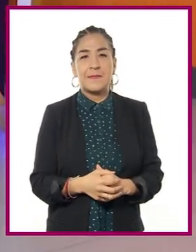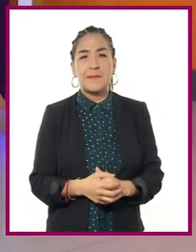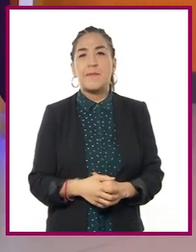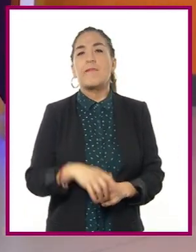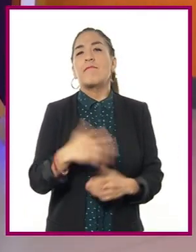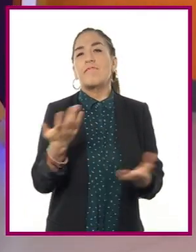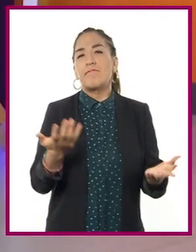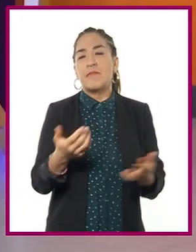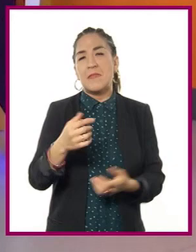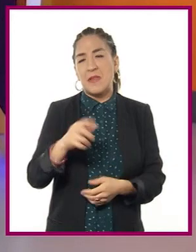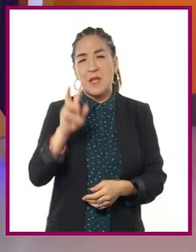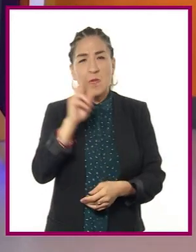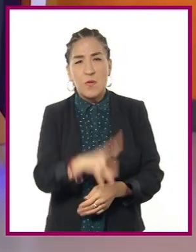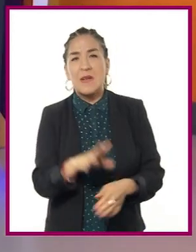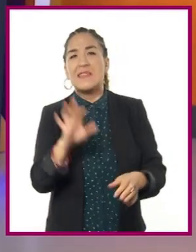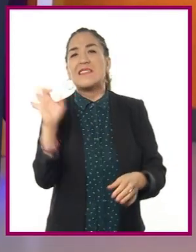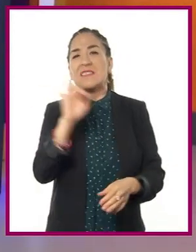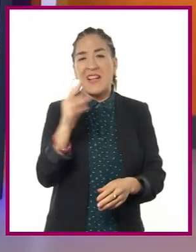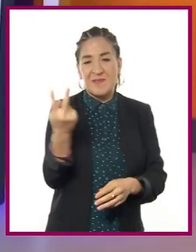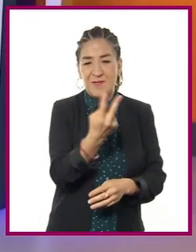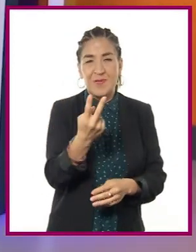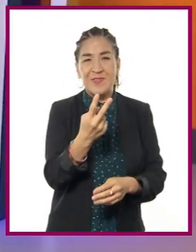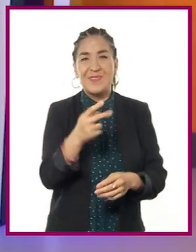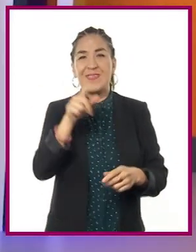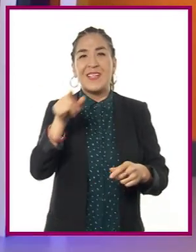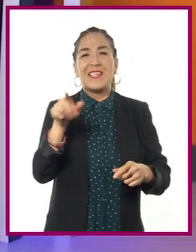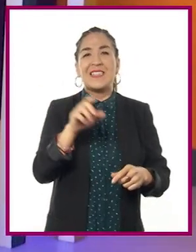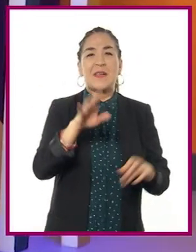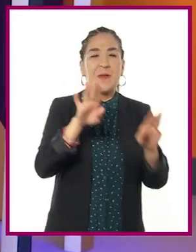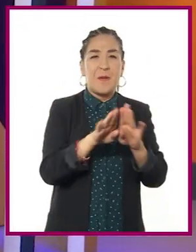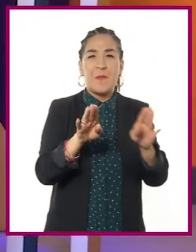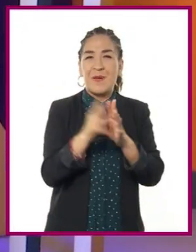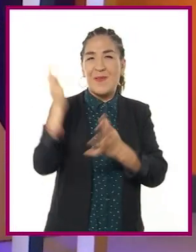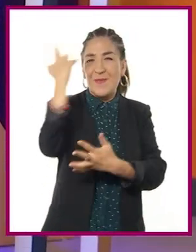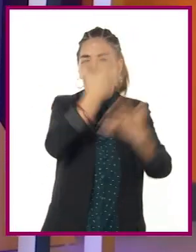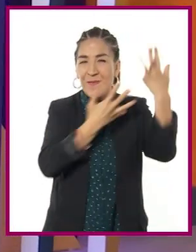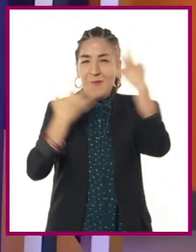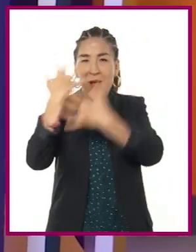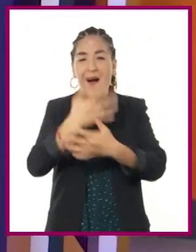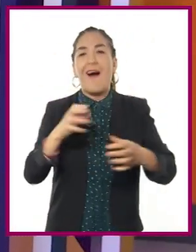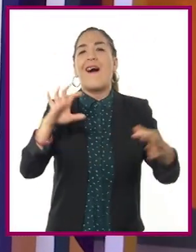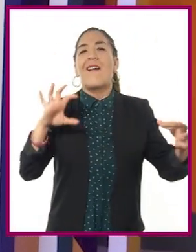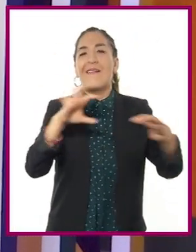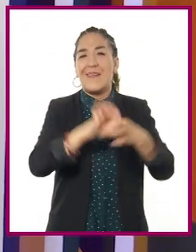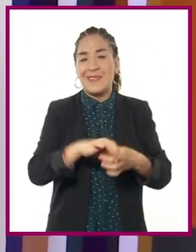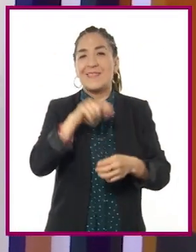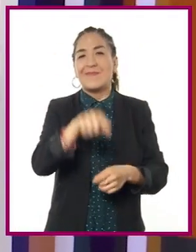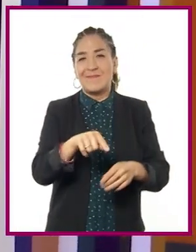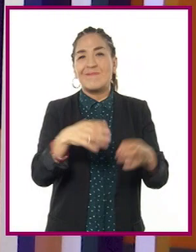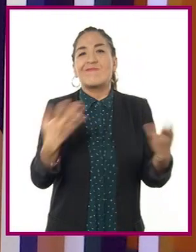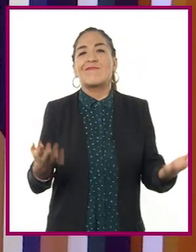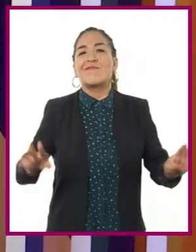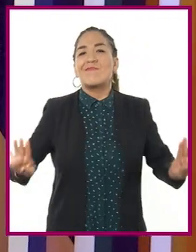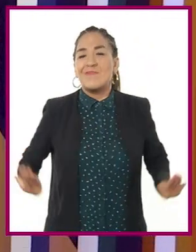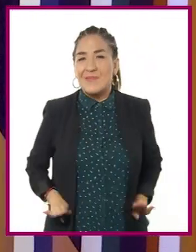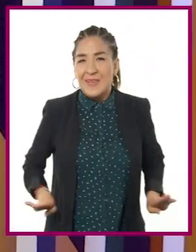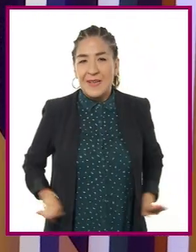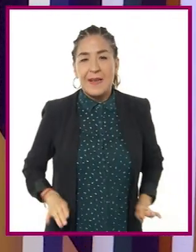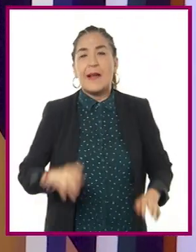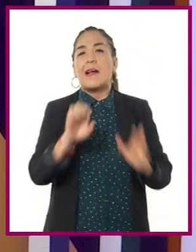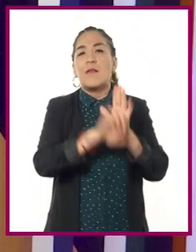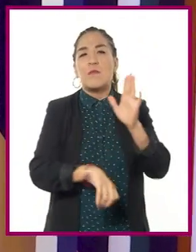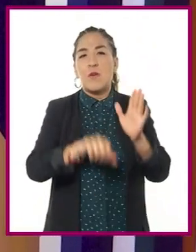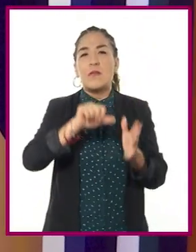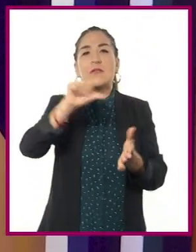Es común que ambos sean confundidos porque en buena medida comparten elementos, por ejemplo, el